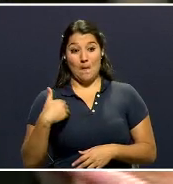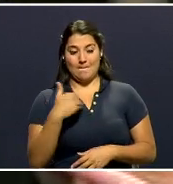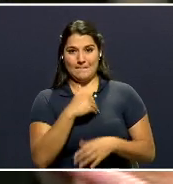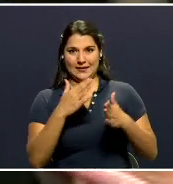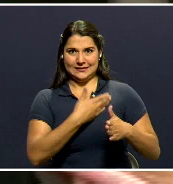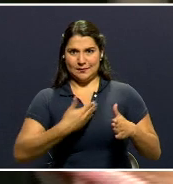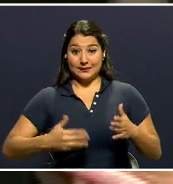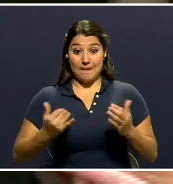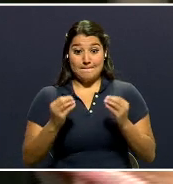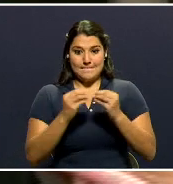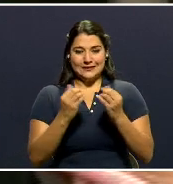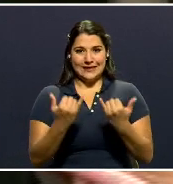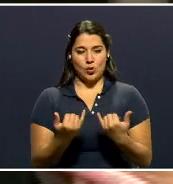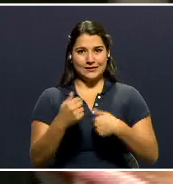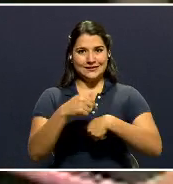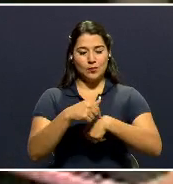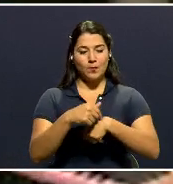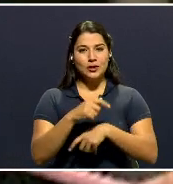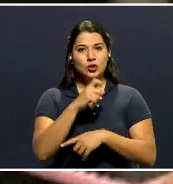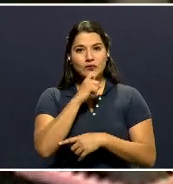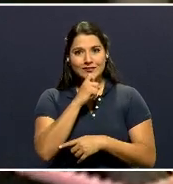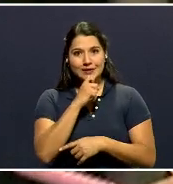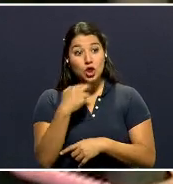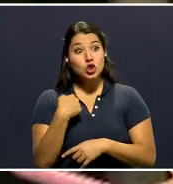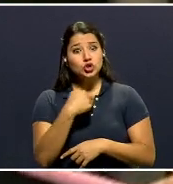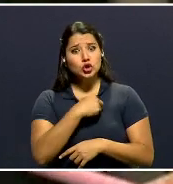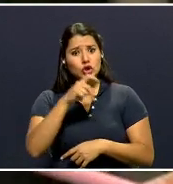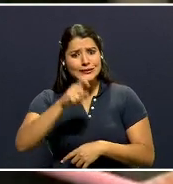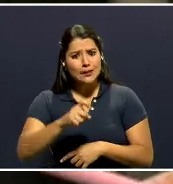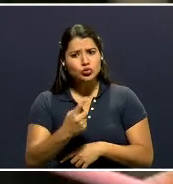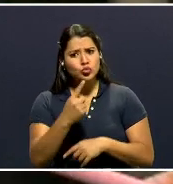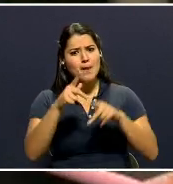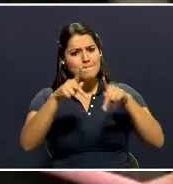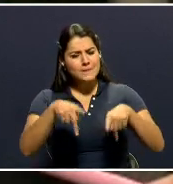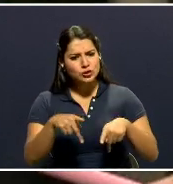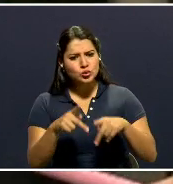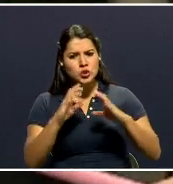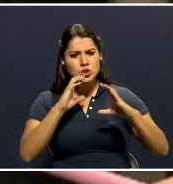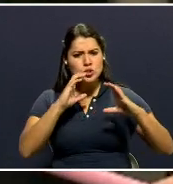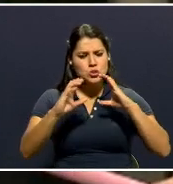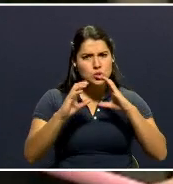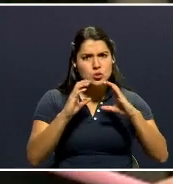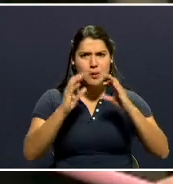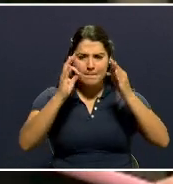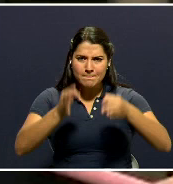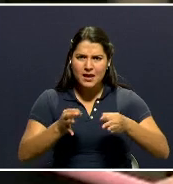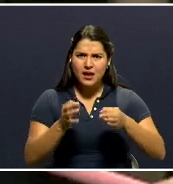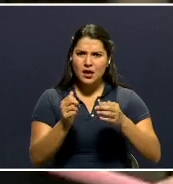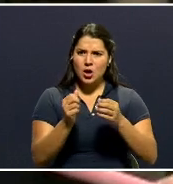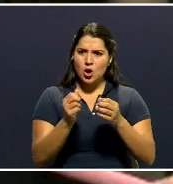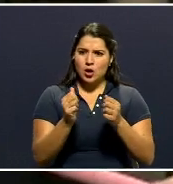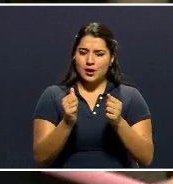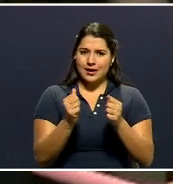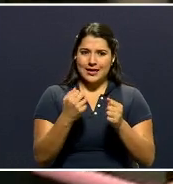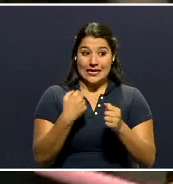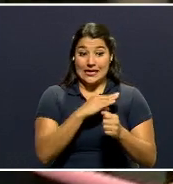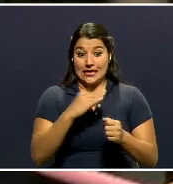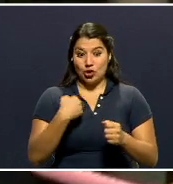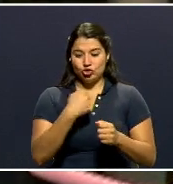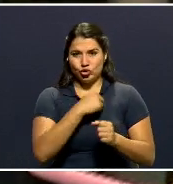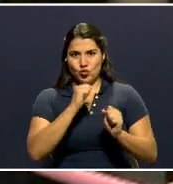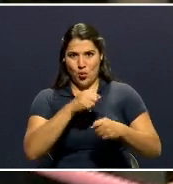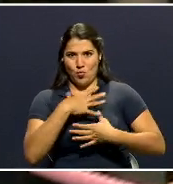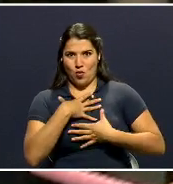que necesita un interactor de mucho peso y de mucha credibilidad ante las